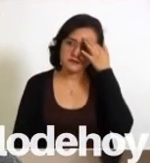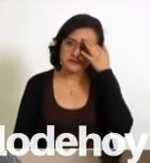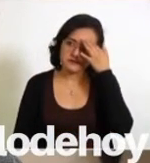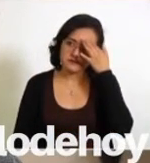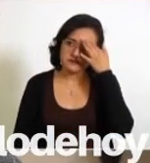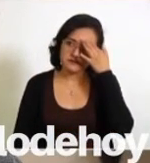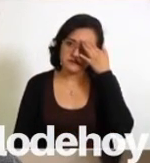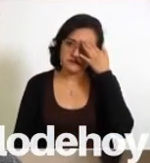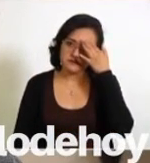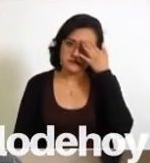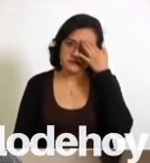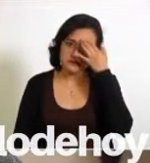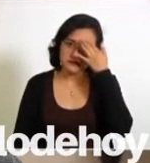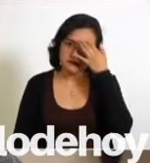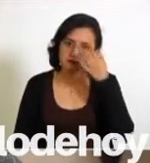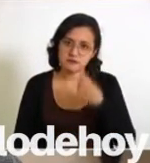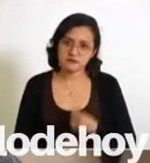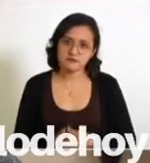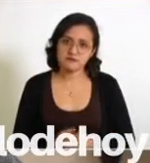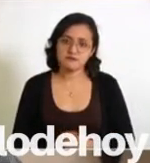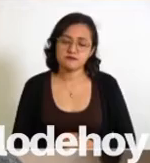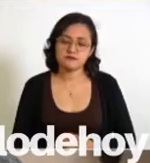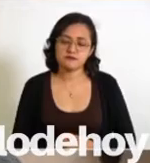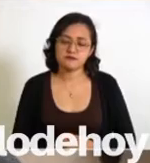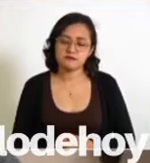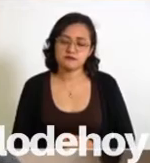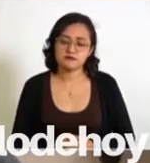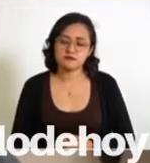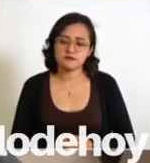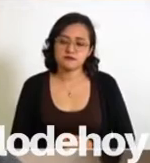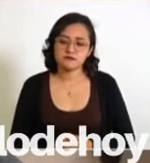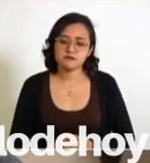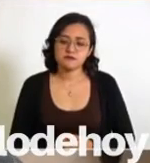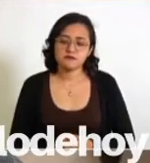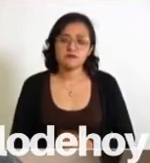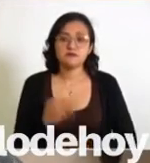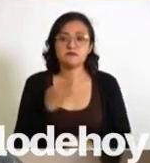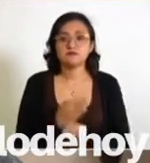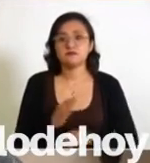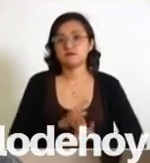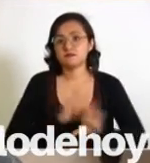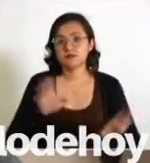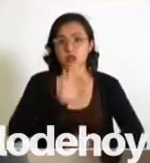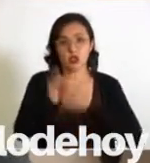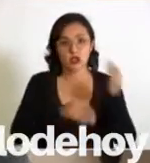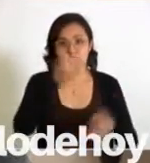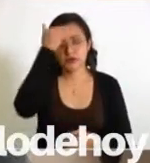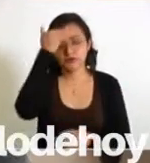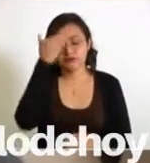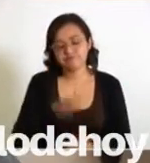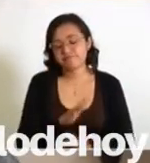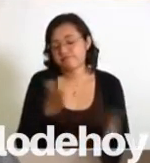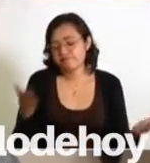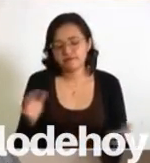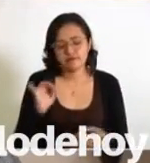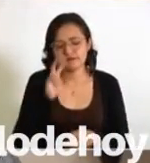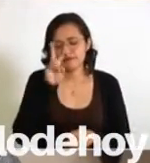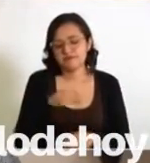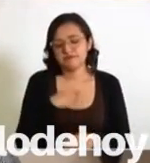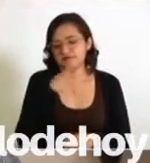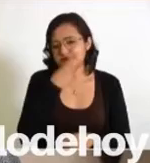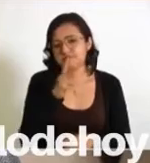están detenidos y ya está todo se sabe tenía que saberse